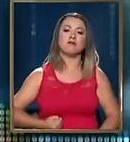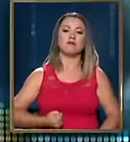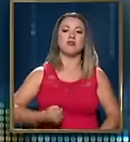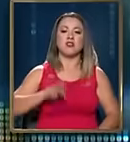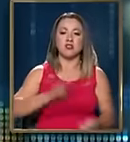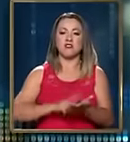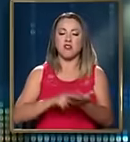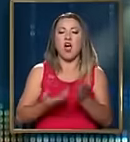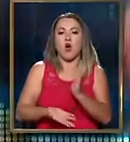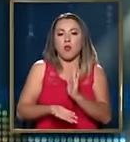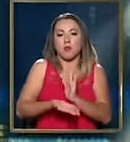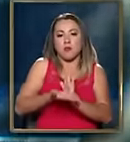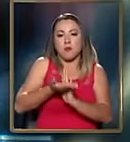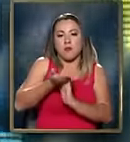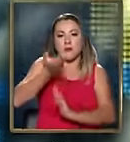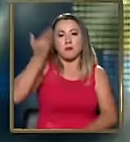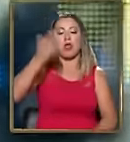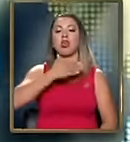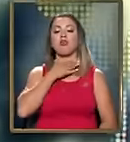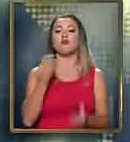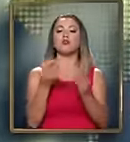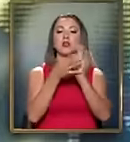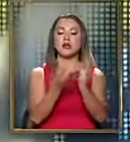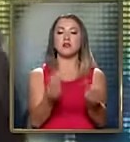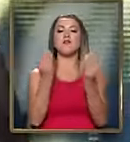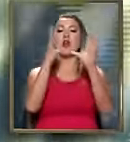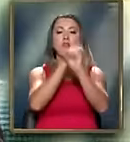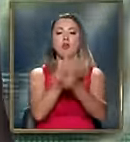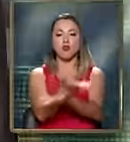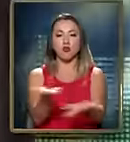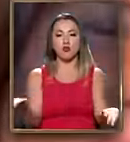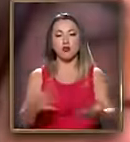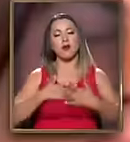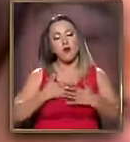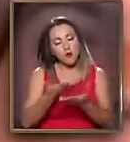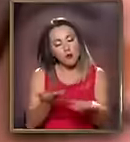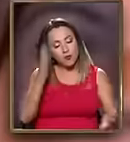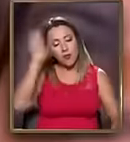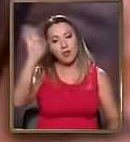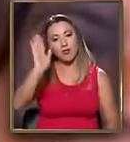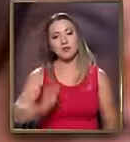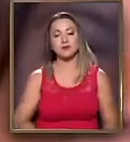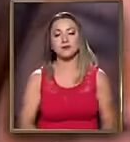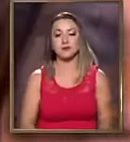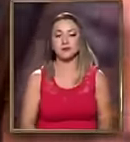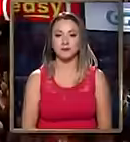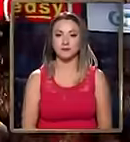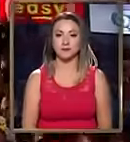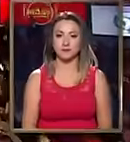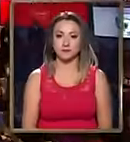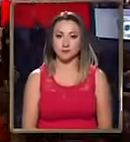es aumentar la deuda, weón. Muchas gracias. Buenas noches. Ha sido un placer. Adiós.